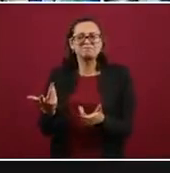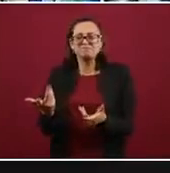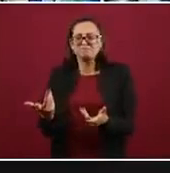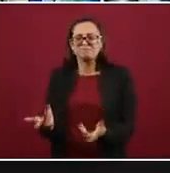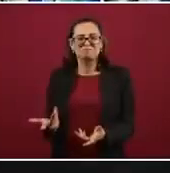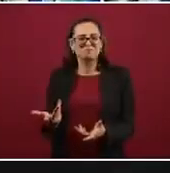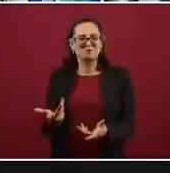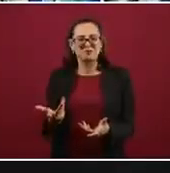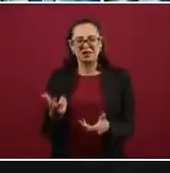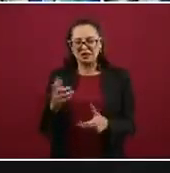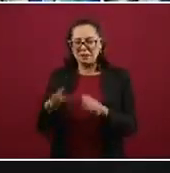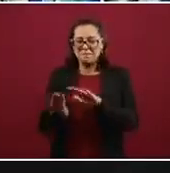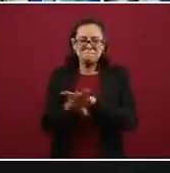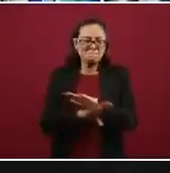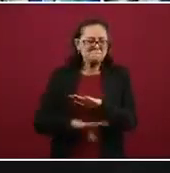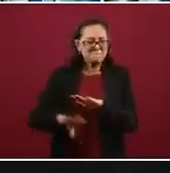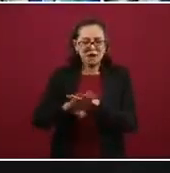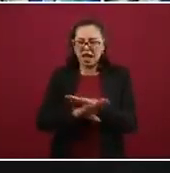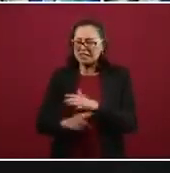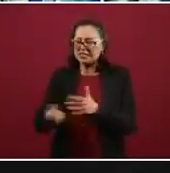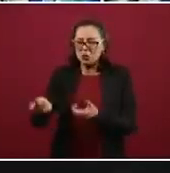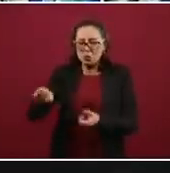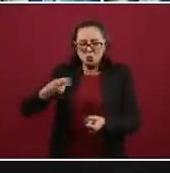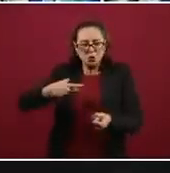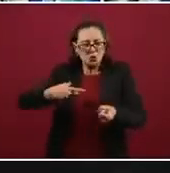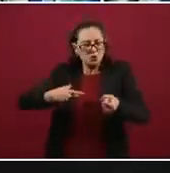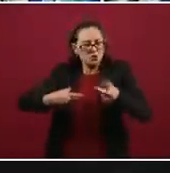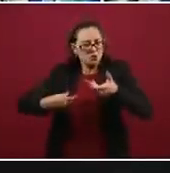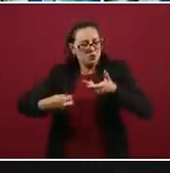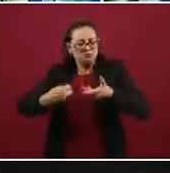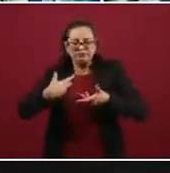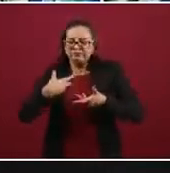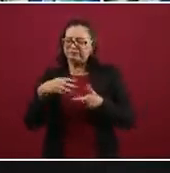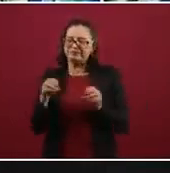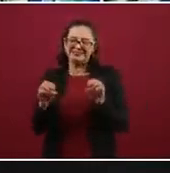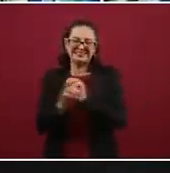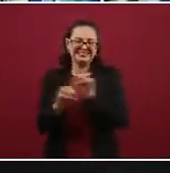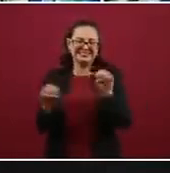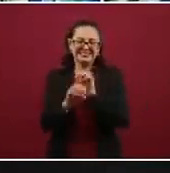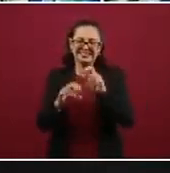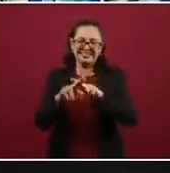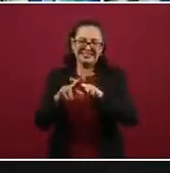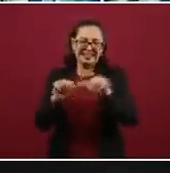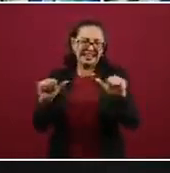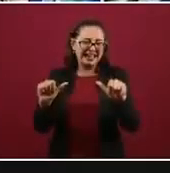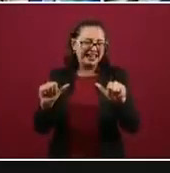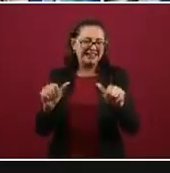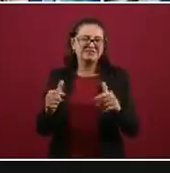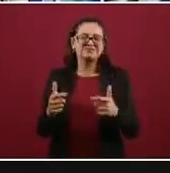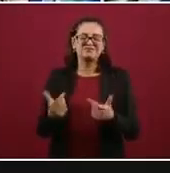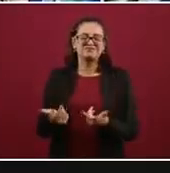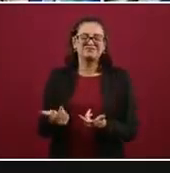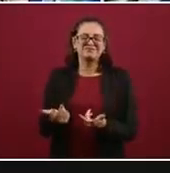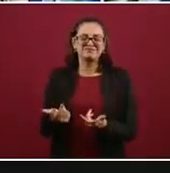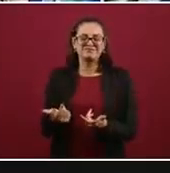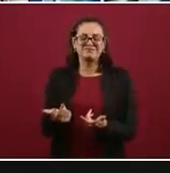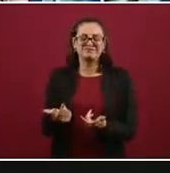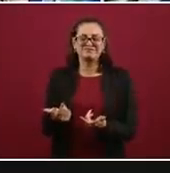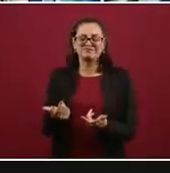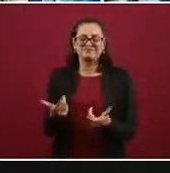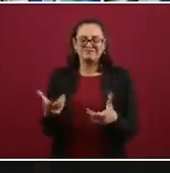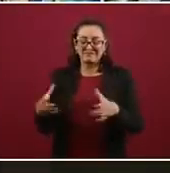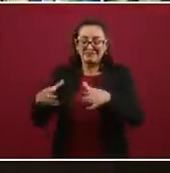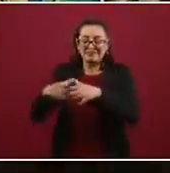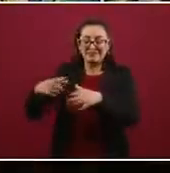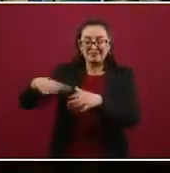los bienes básicos que podía generar una sociedad aún primitiva como la sociedad novohispánica. Son